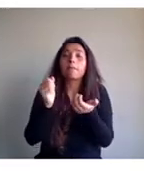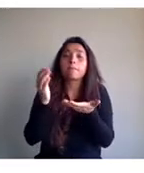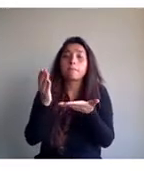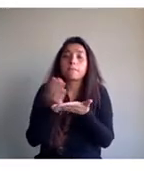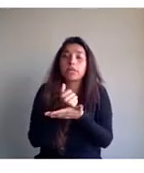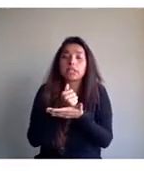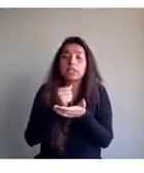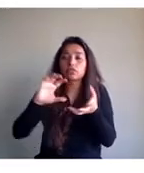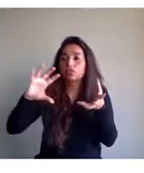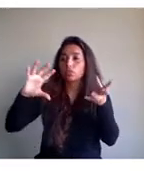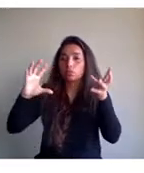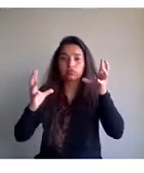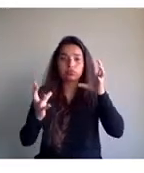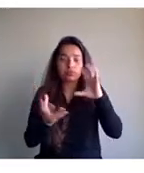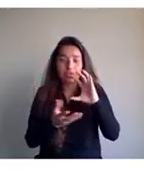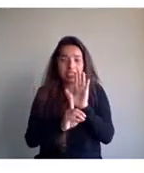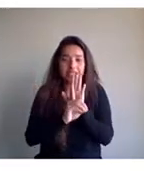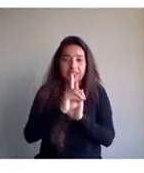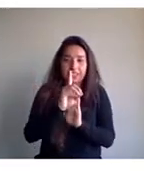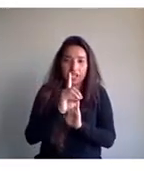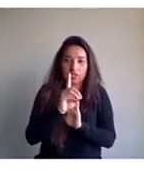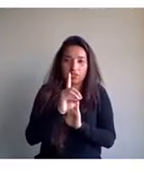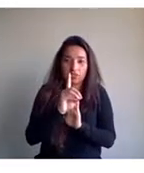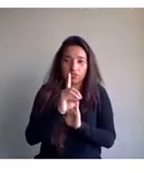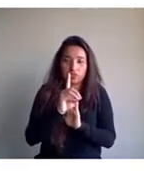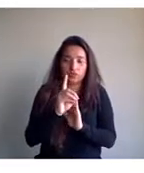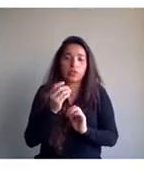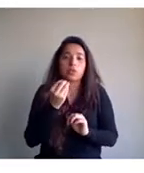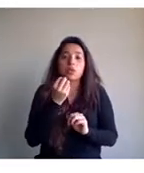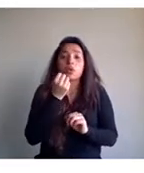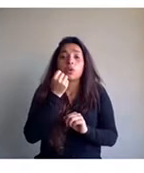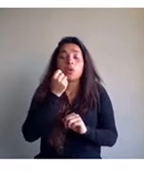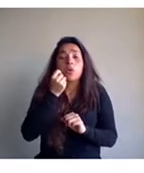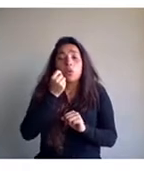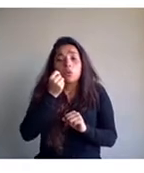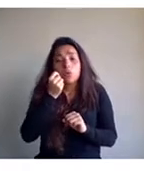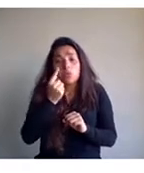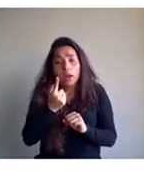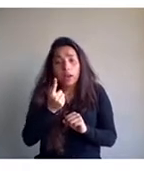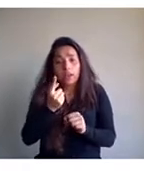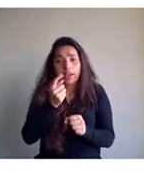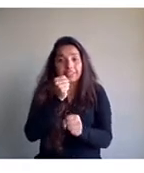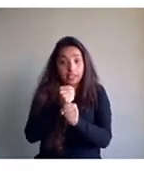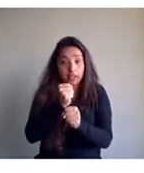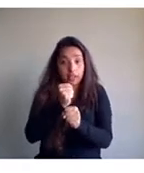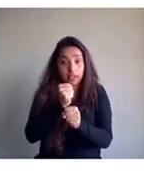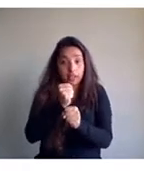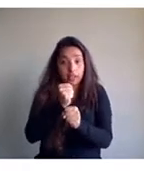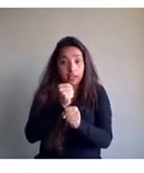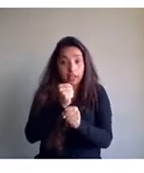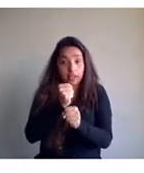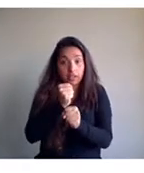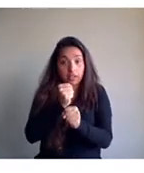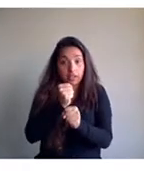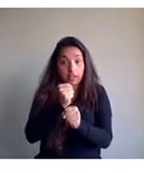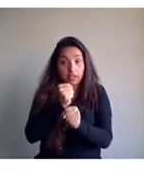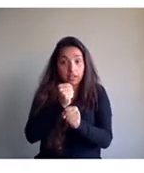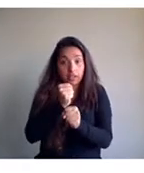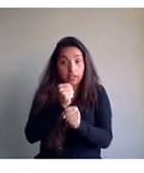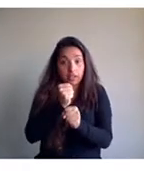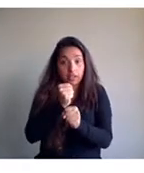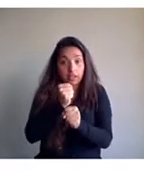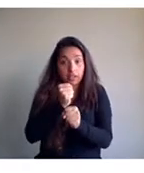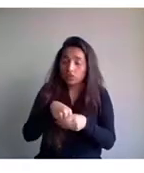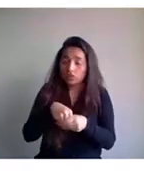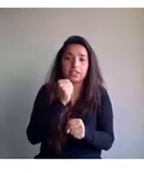de desarrollo sostenible una de las cuales es precisamente el trabajo decente y el trabajo de todos os esencia